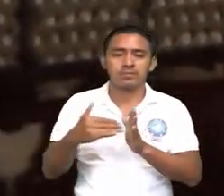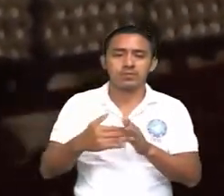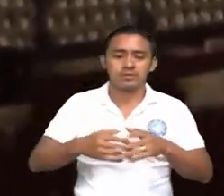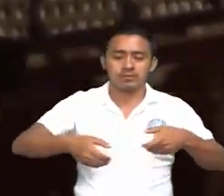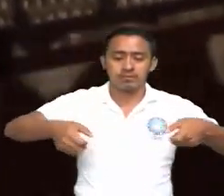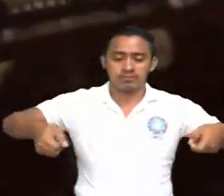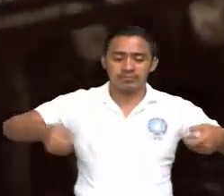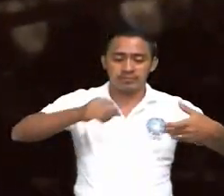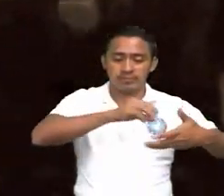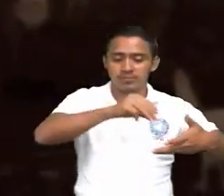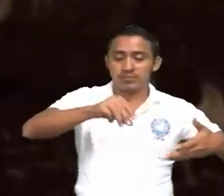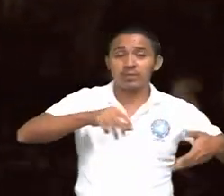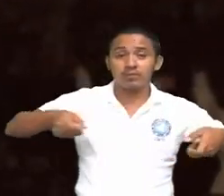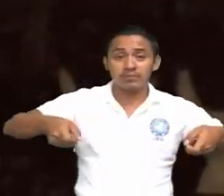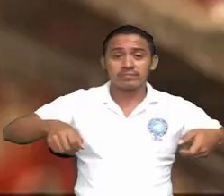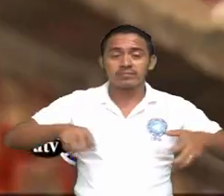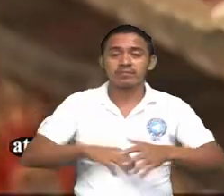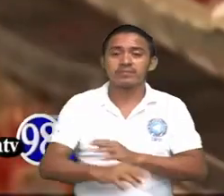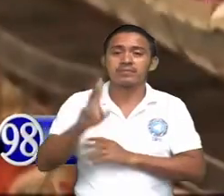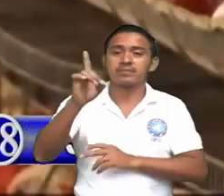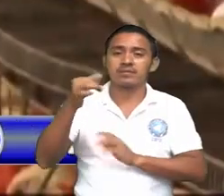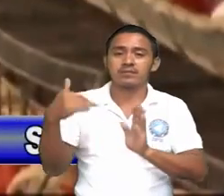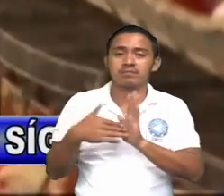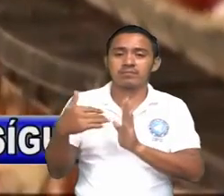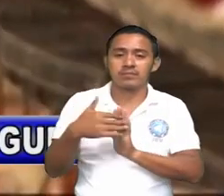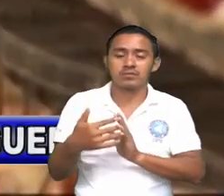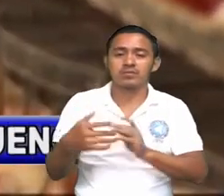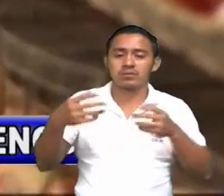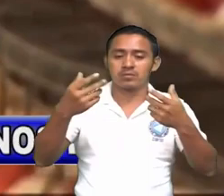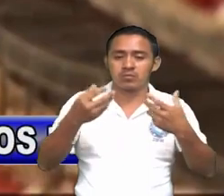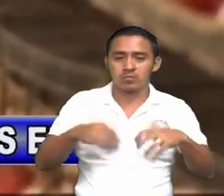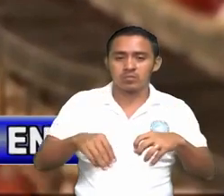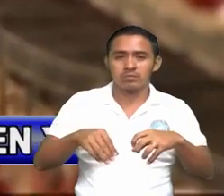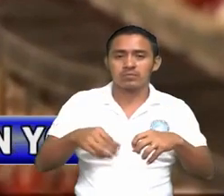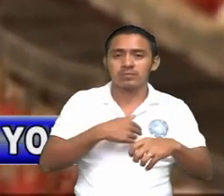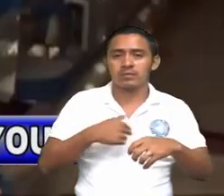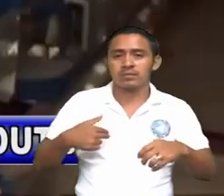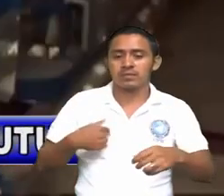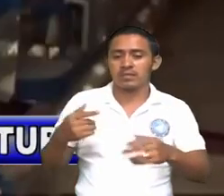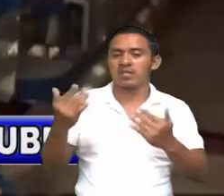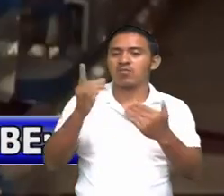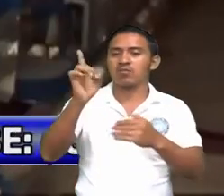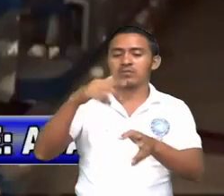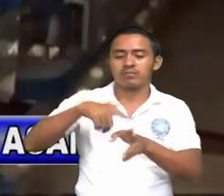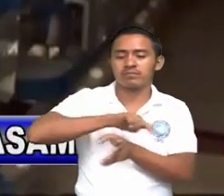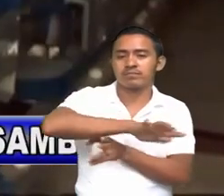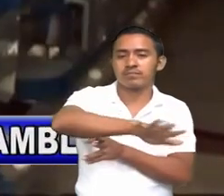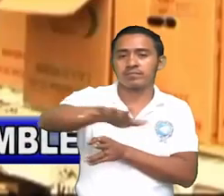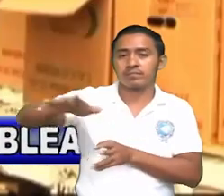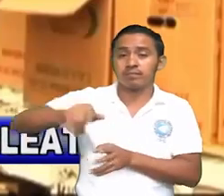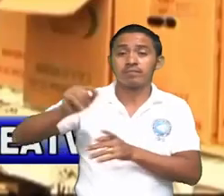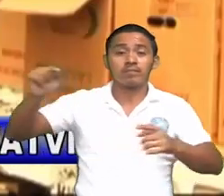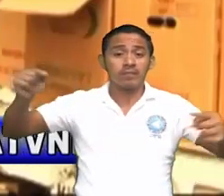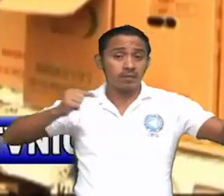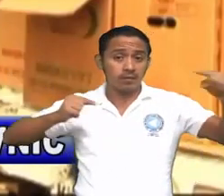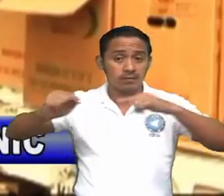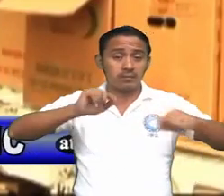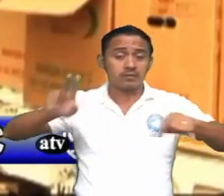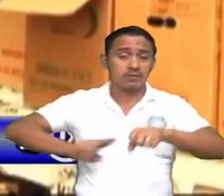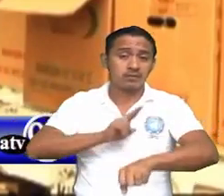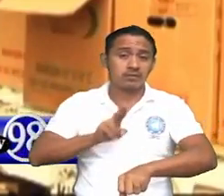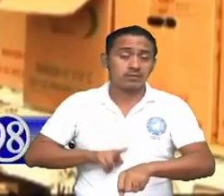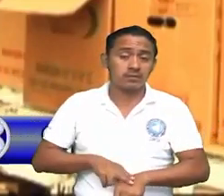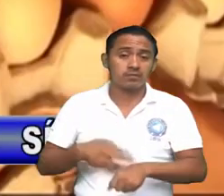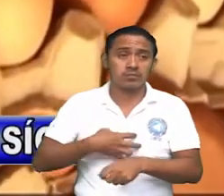cajillas. De estas, 10 millones de cajillas de huevos se producen en el campo. Es por esto que la Estrategia Nacional de Promoción